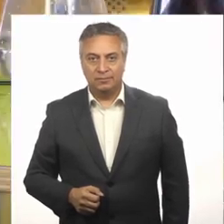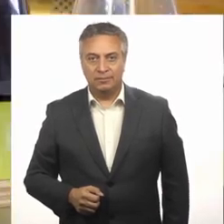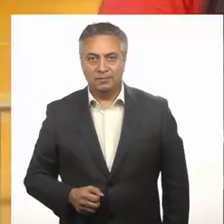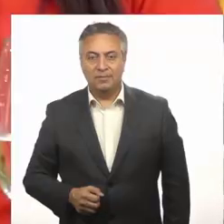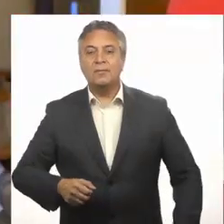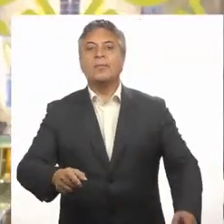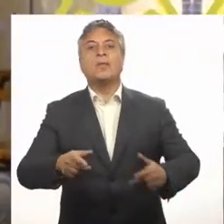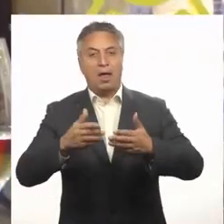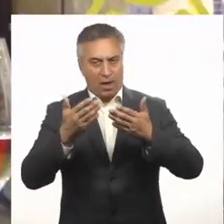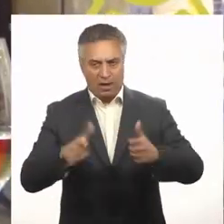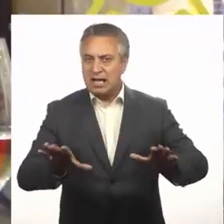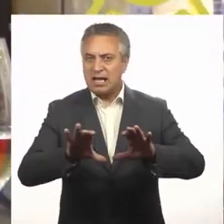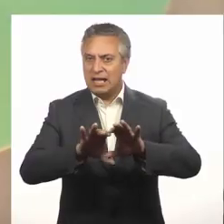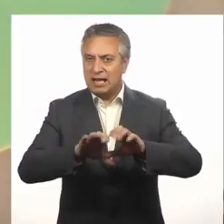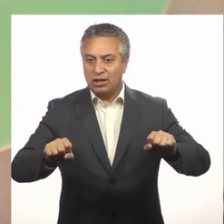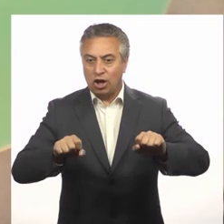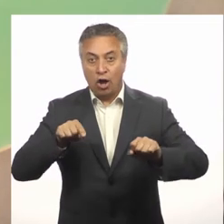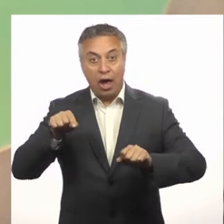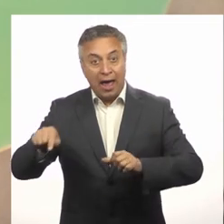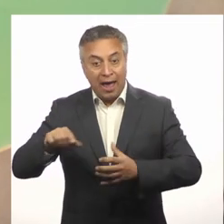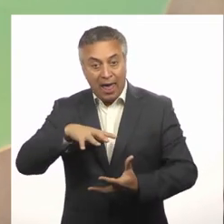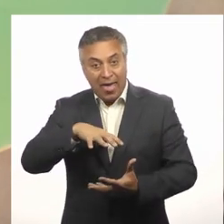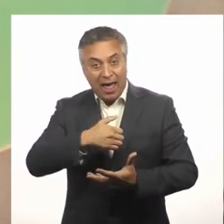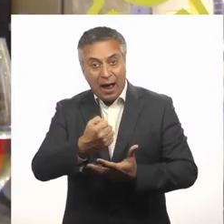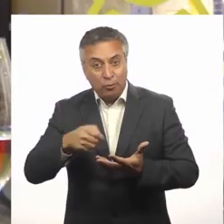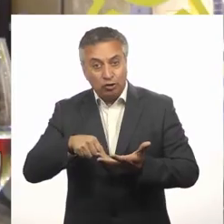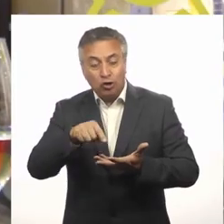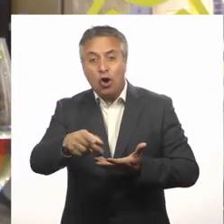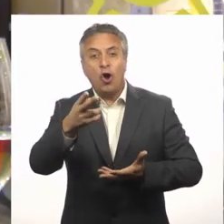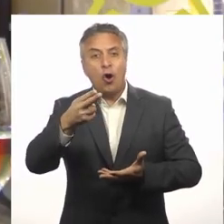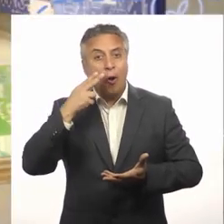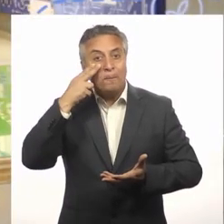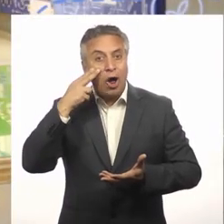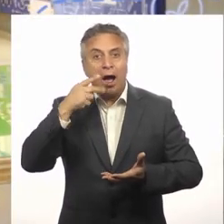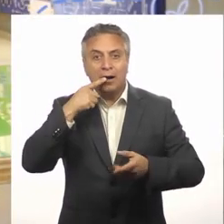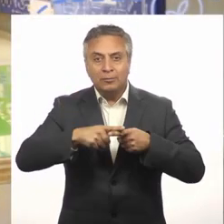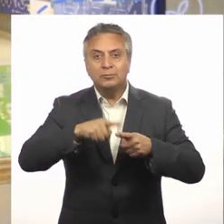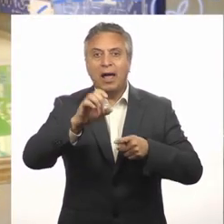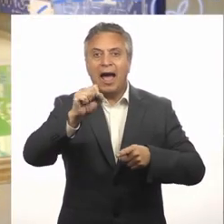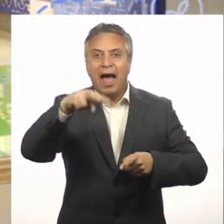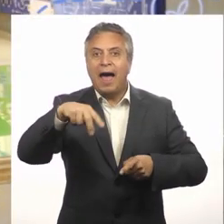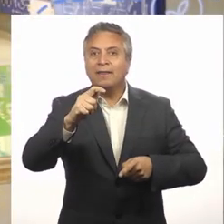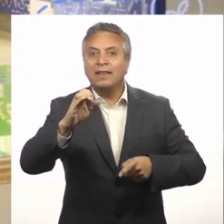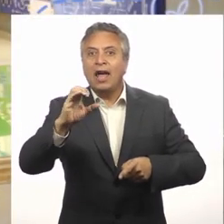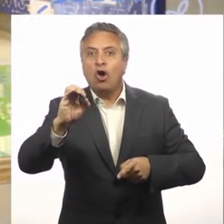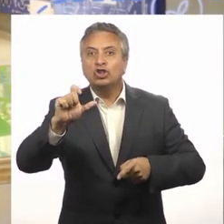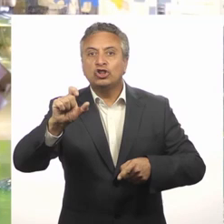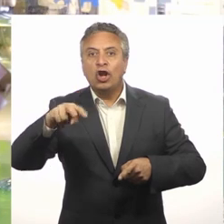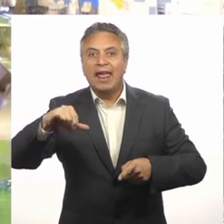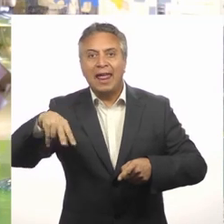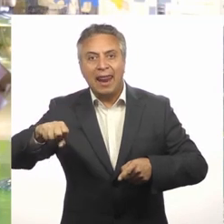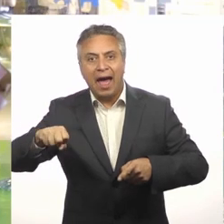Listo. El repollo morado tiene una molécula llamada antocianina, la cual cambia de estructura de acuerdo al